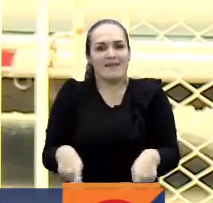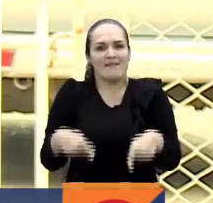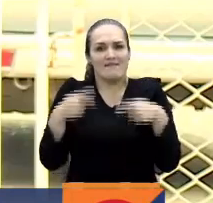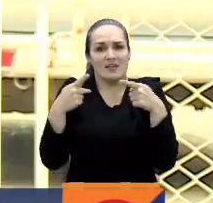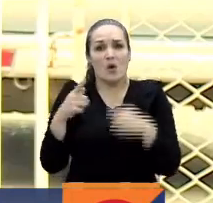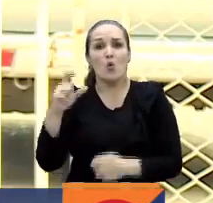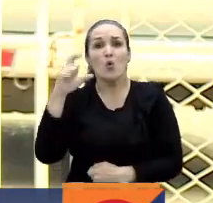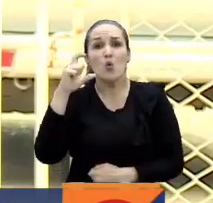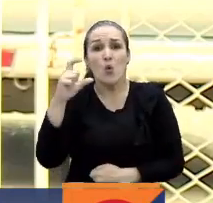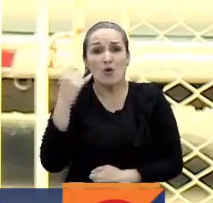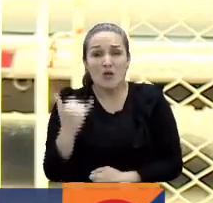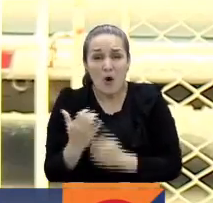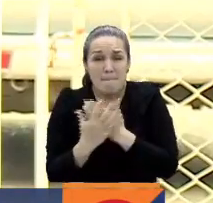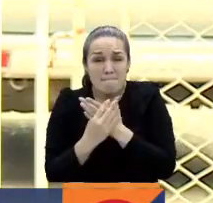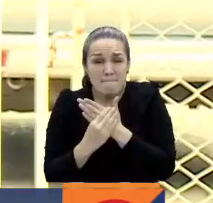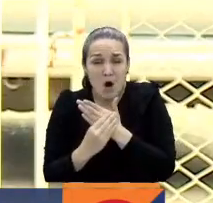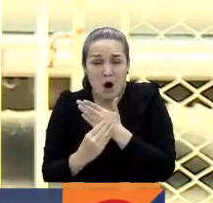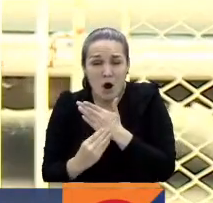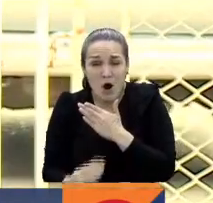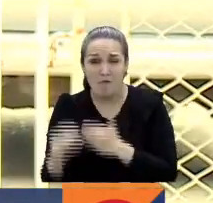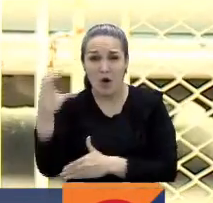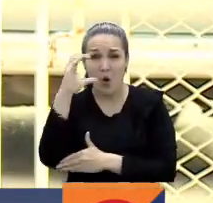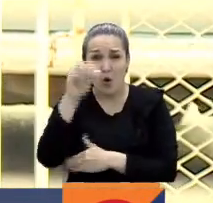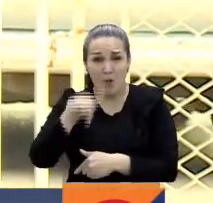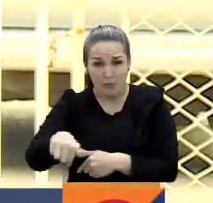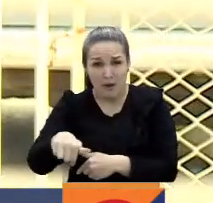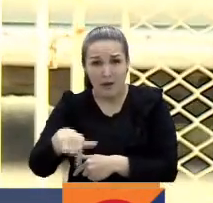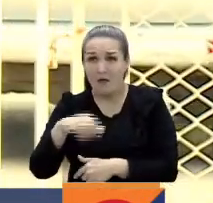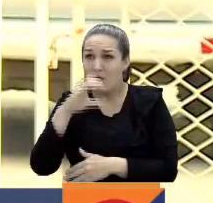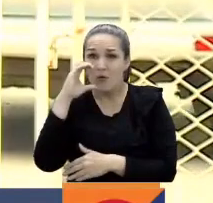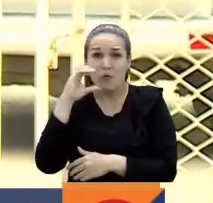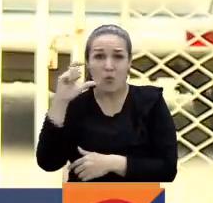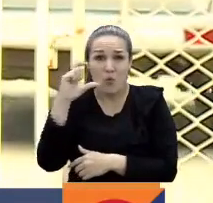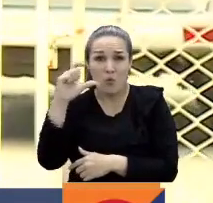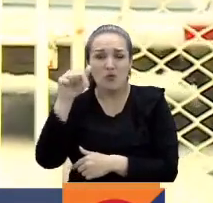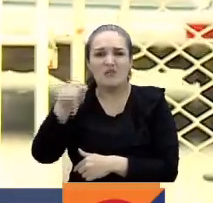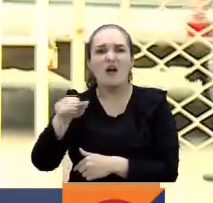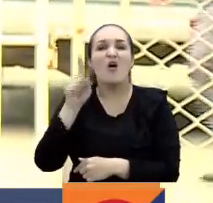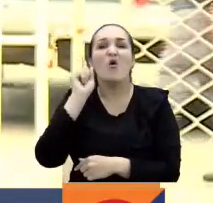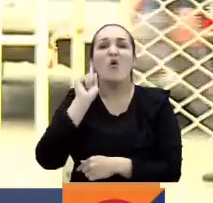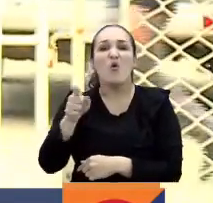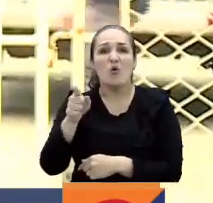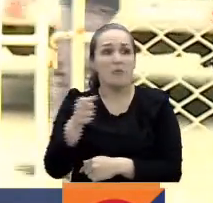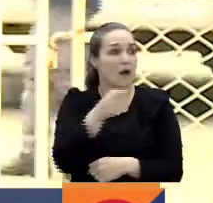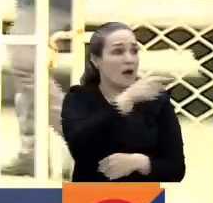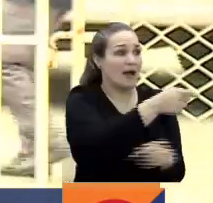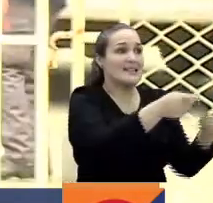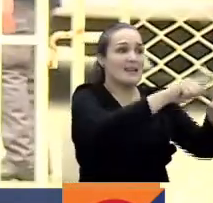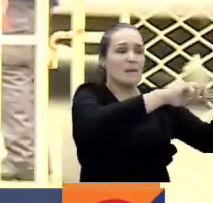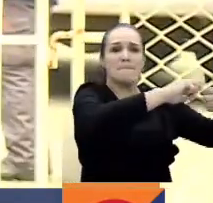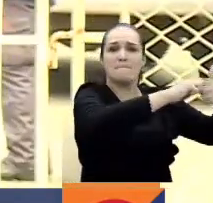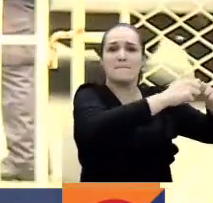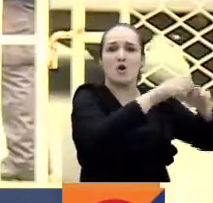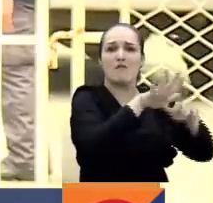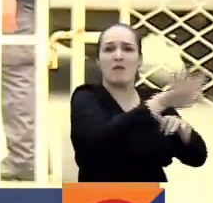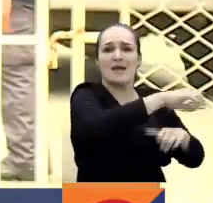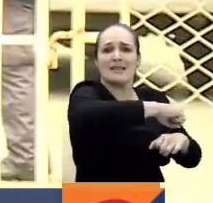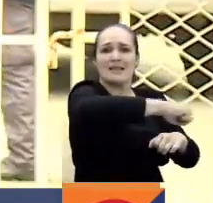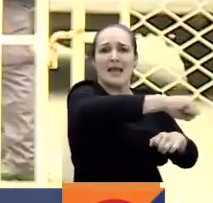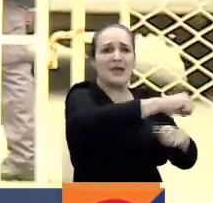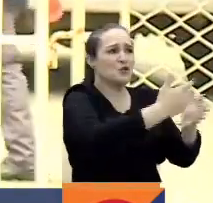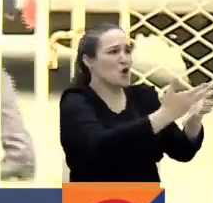más pobres de Colombia tiene que ver con un desastre humanitario al otro lado y con otro